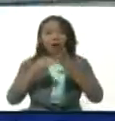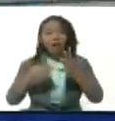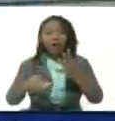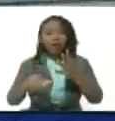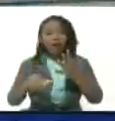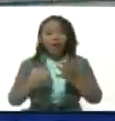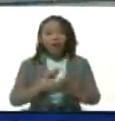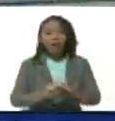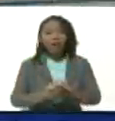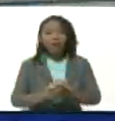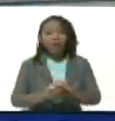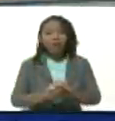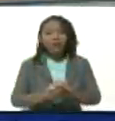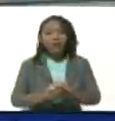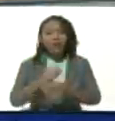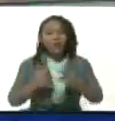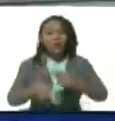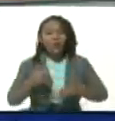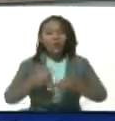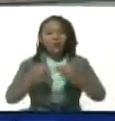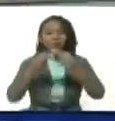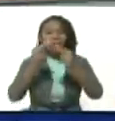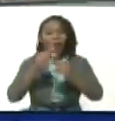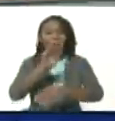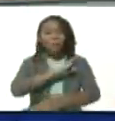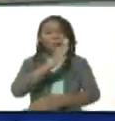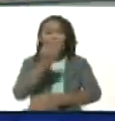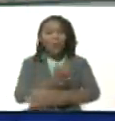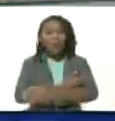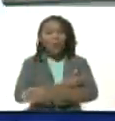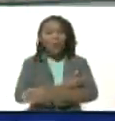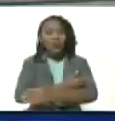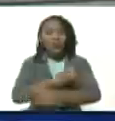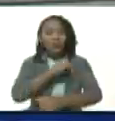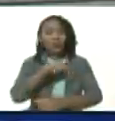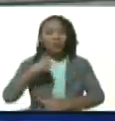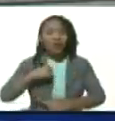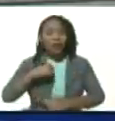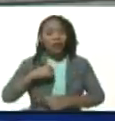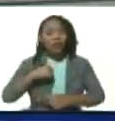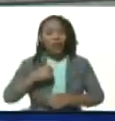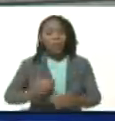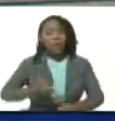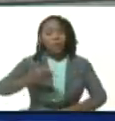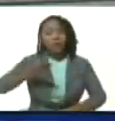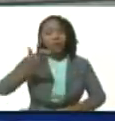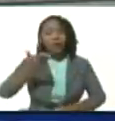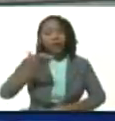etcétera, y la construcción de un poderoso sector privado con vocación exportadora,